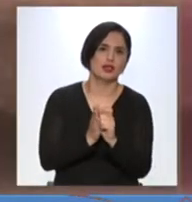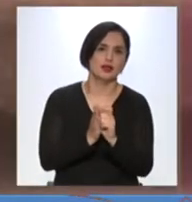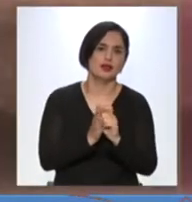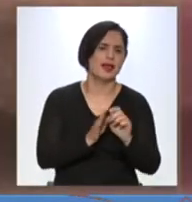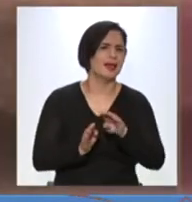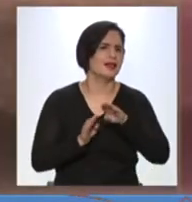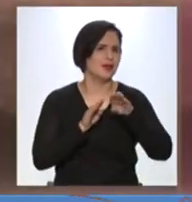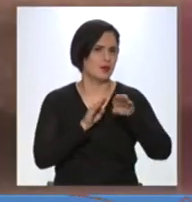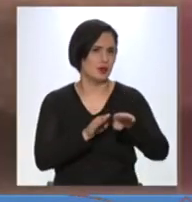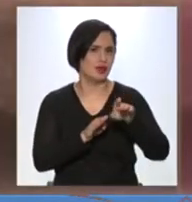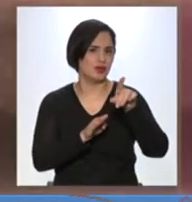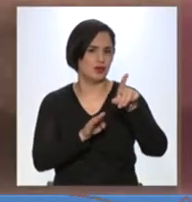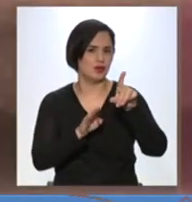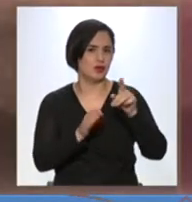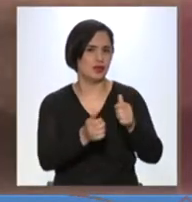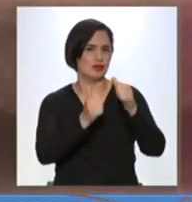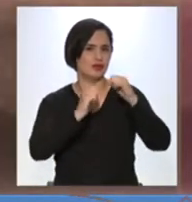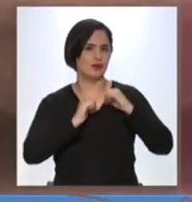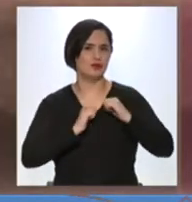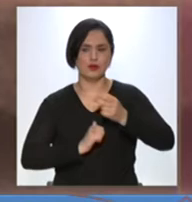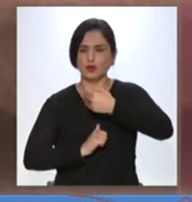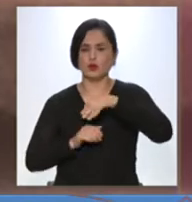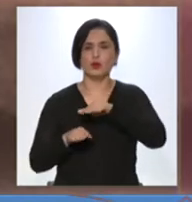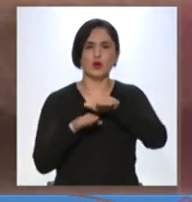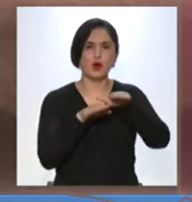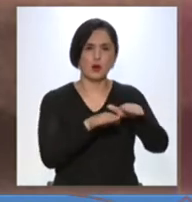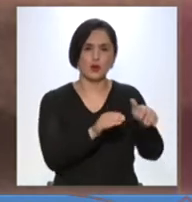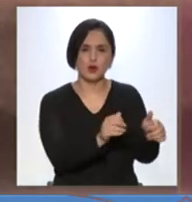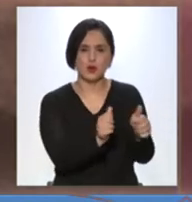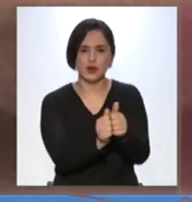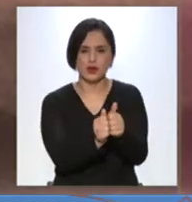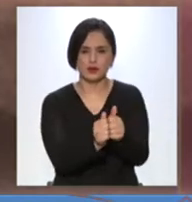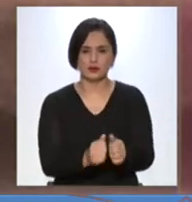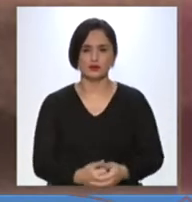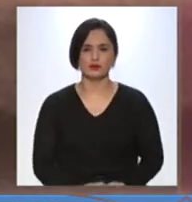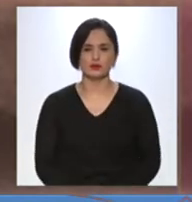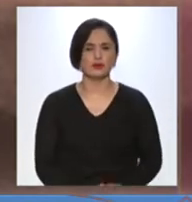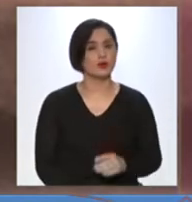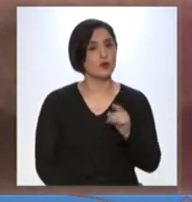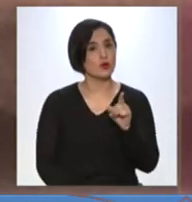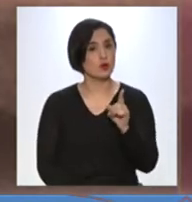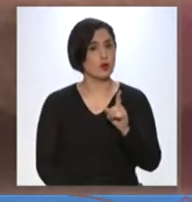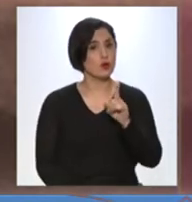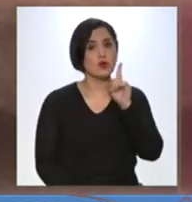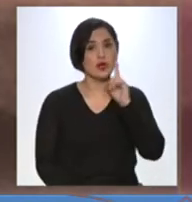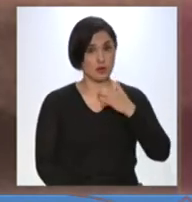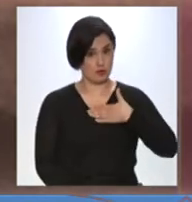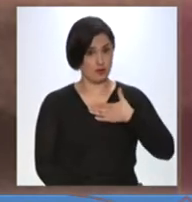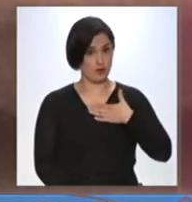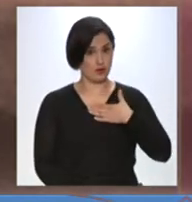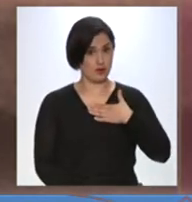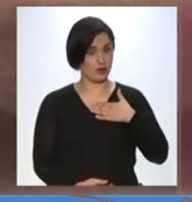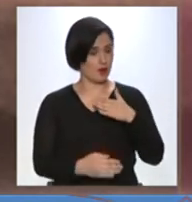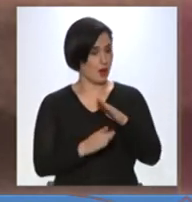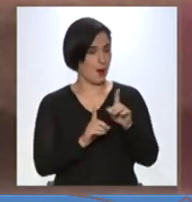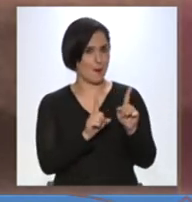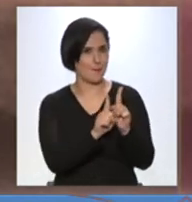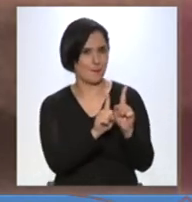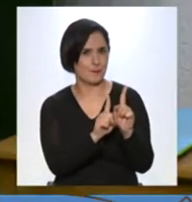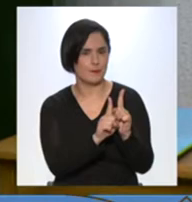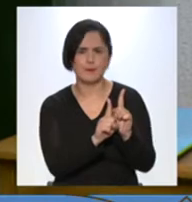que emprendes, donde contarás con nuestro respaldo y compañía. Tienes en mí una aliada para todo lo que